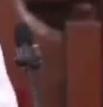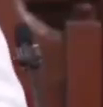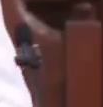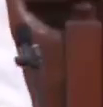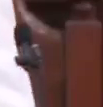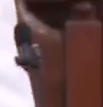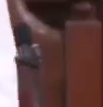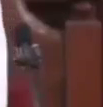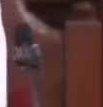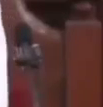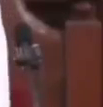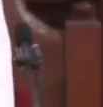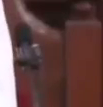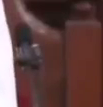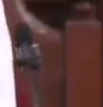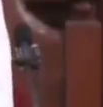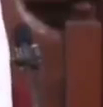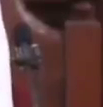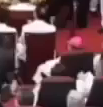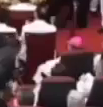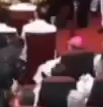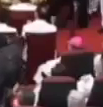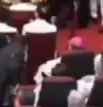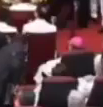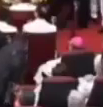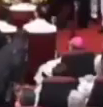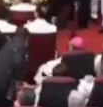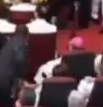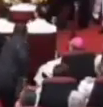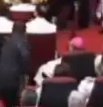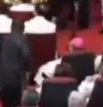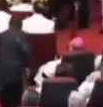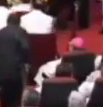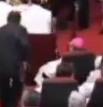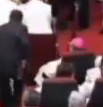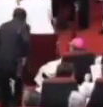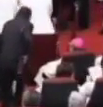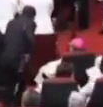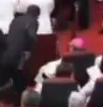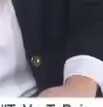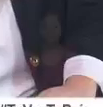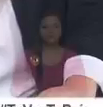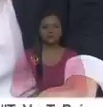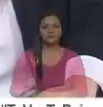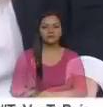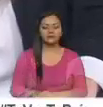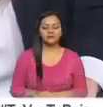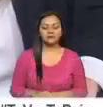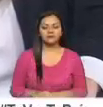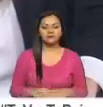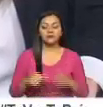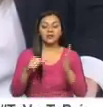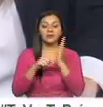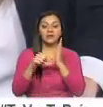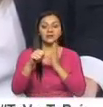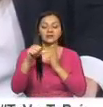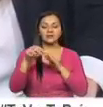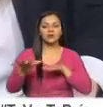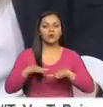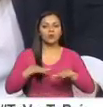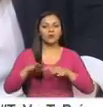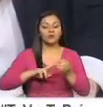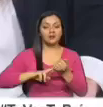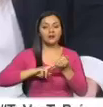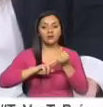Danilo Medina como presidente y Margarita Cedeño como vicepresidenta. El Ministerio Coordinador de